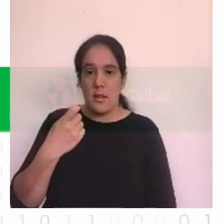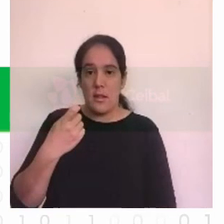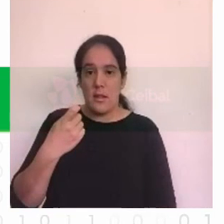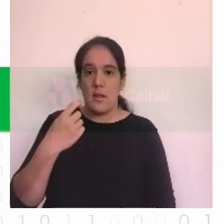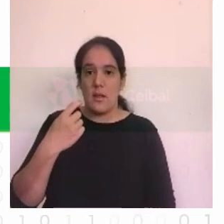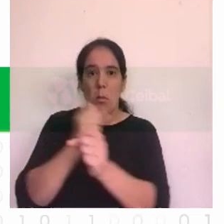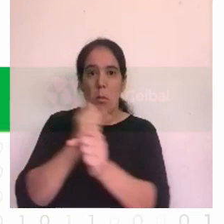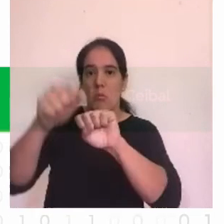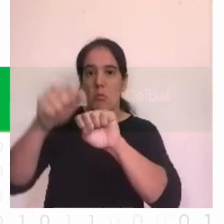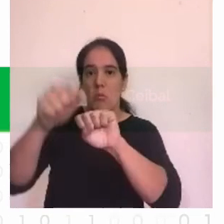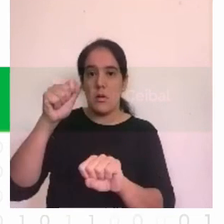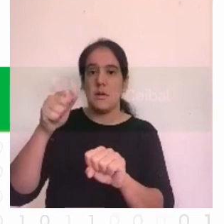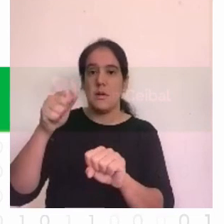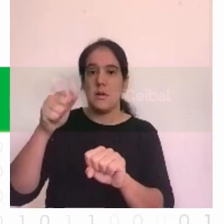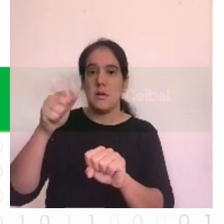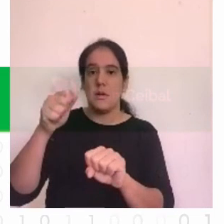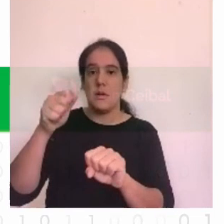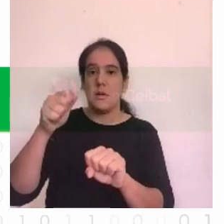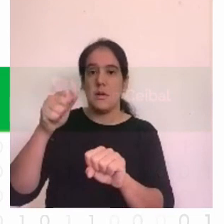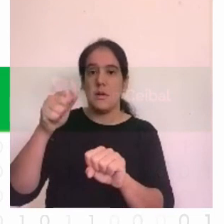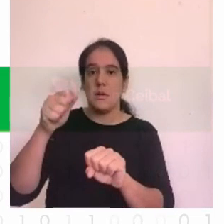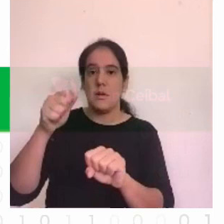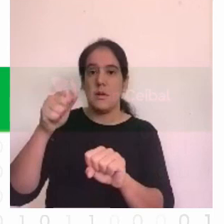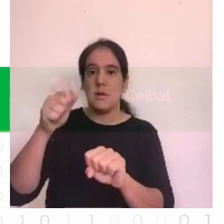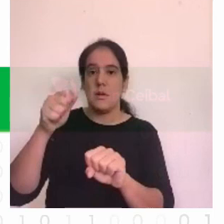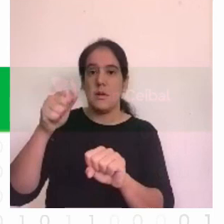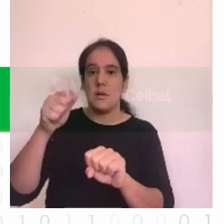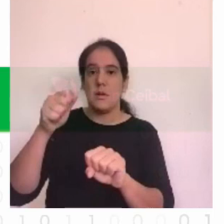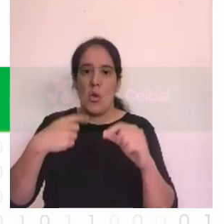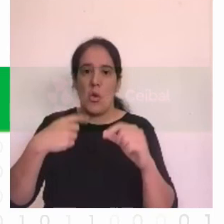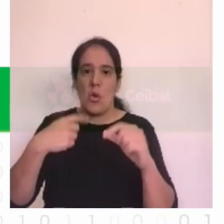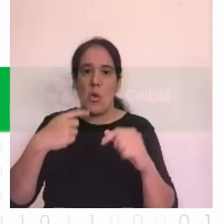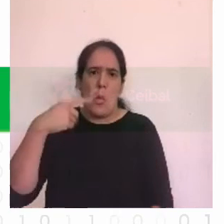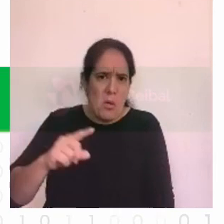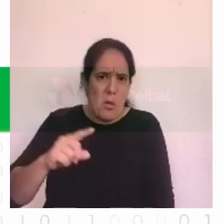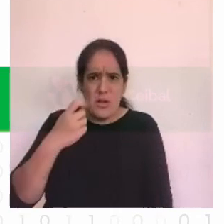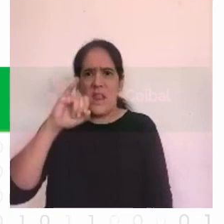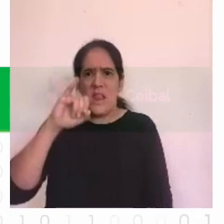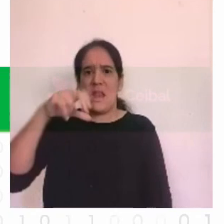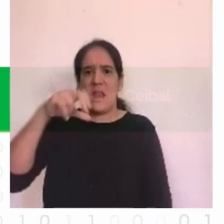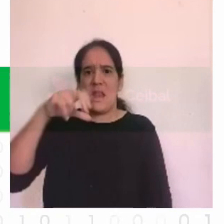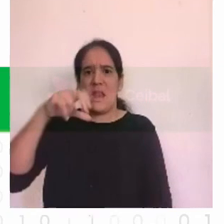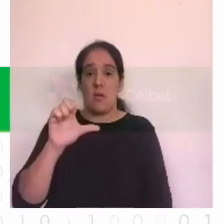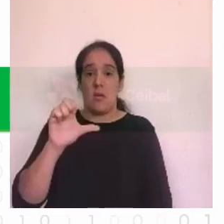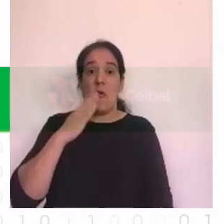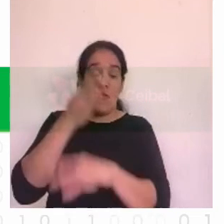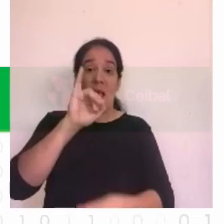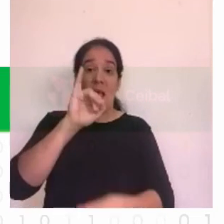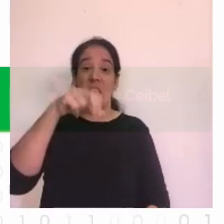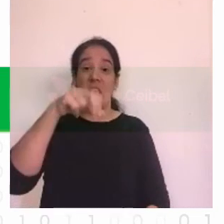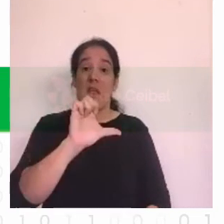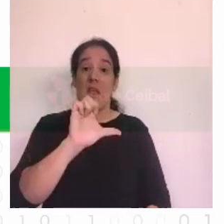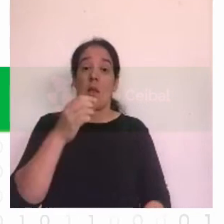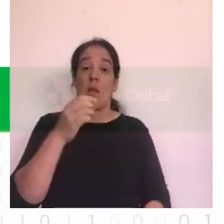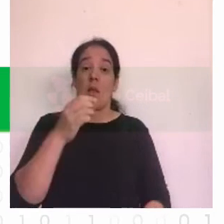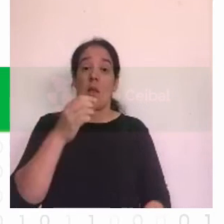que conocía con la palabra estadística era el INE, así que me fui al INE, entré y pregunté para hablar con